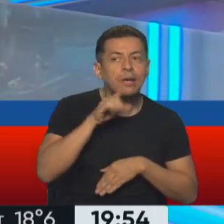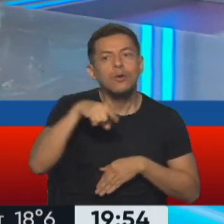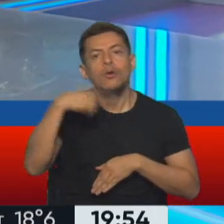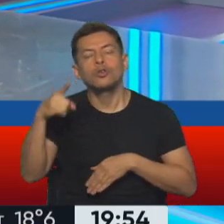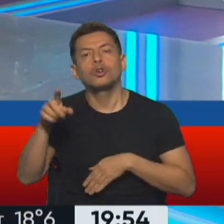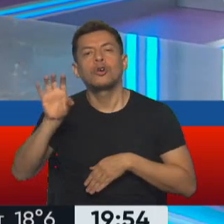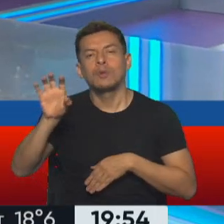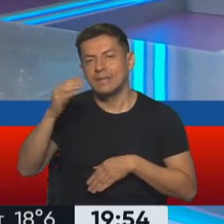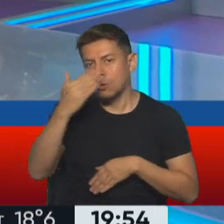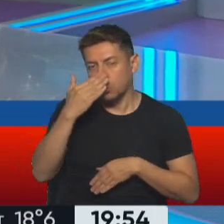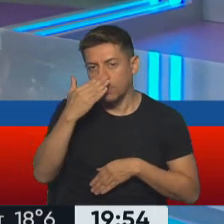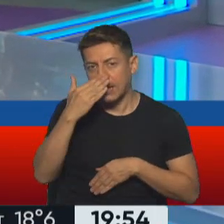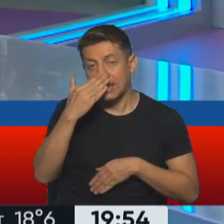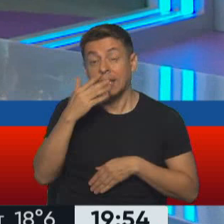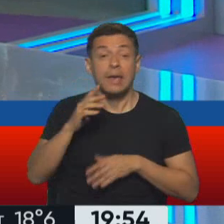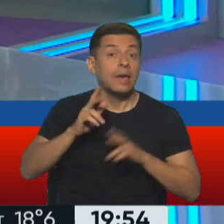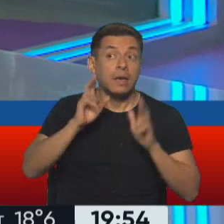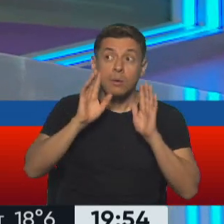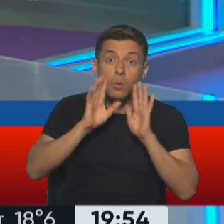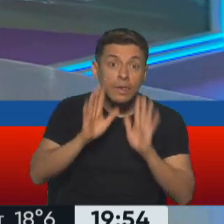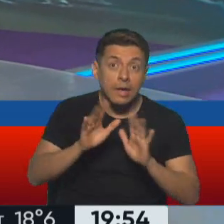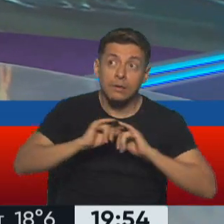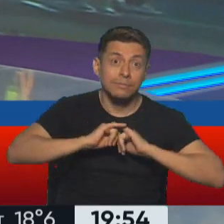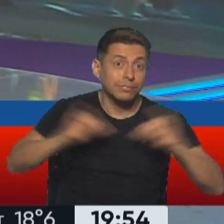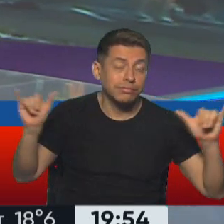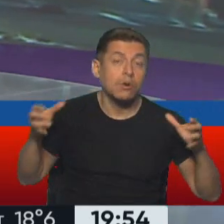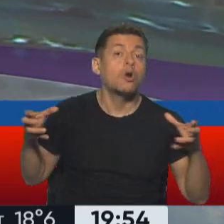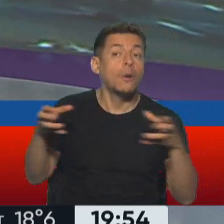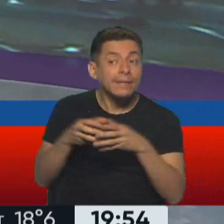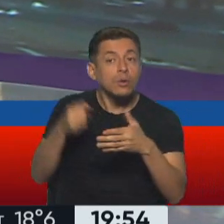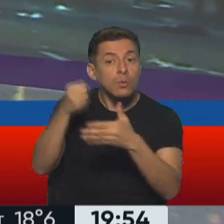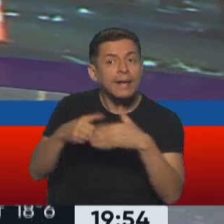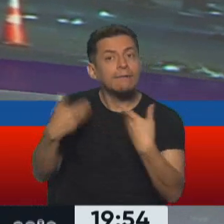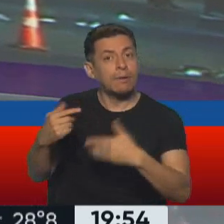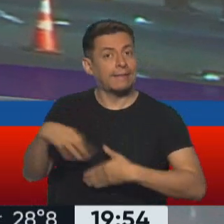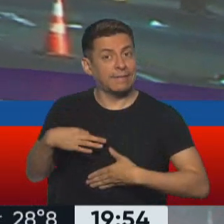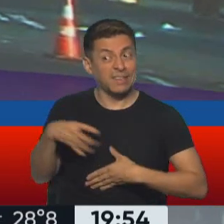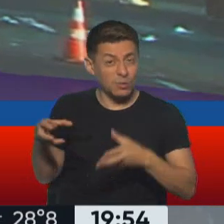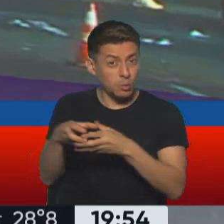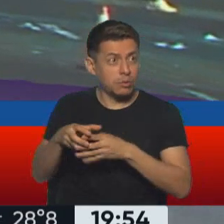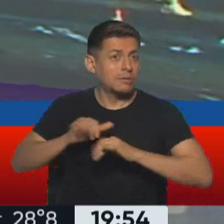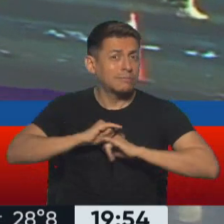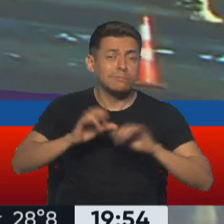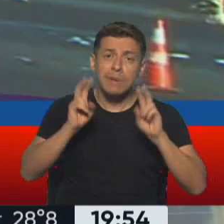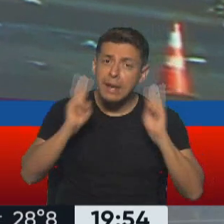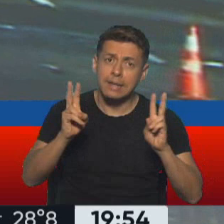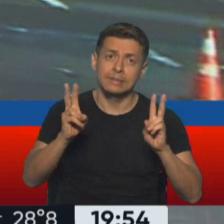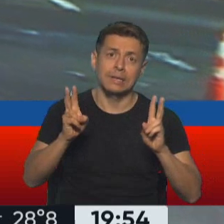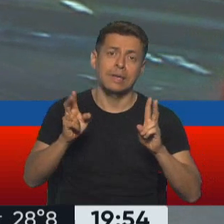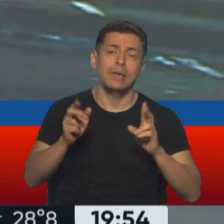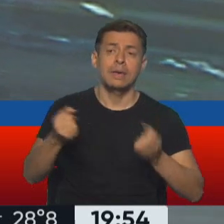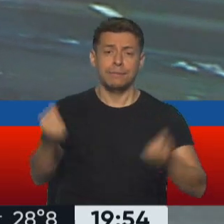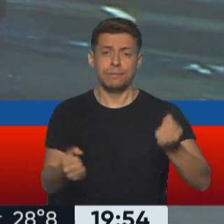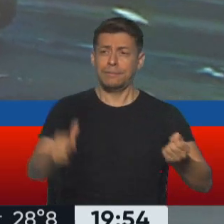de córdoba y la advertencia de la organización luchemos por la vida justamente por el consumo de alcohol a la hora